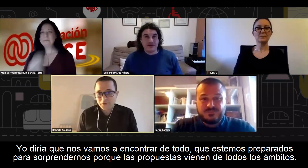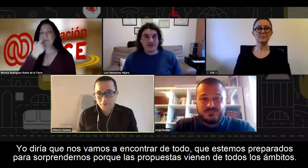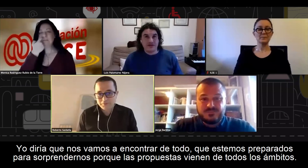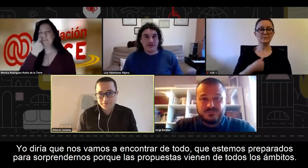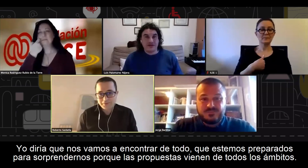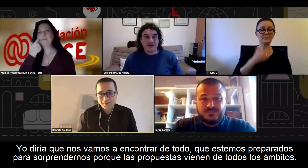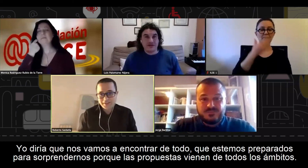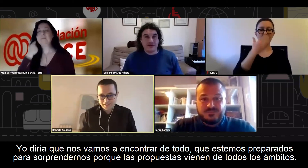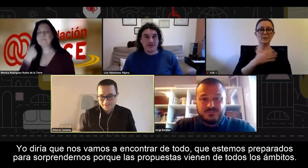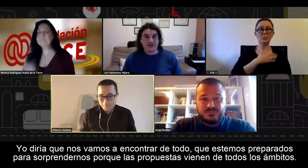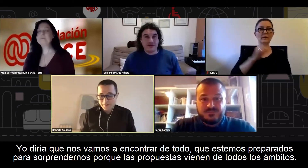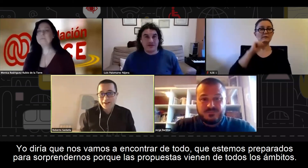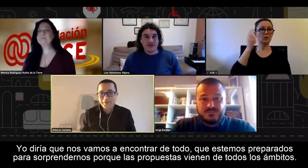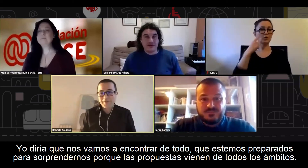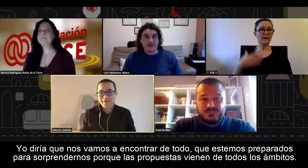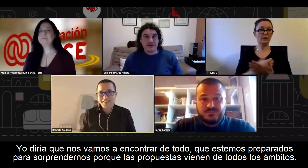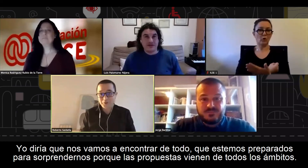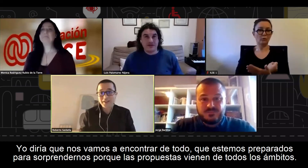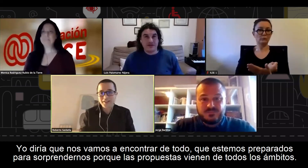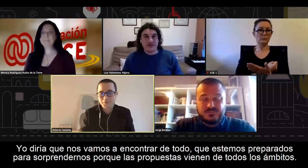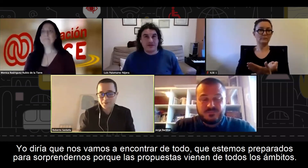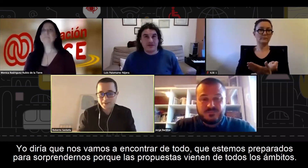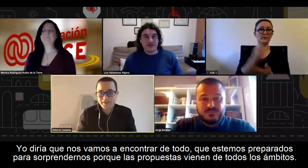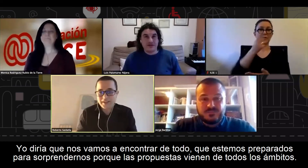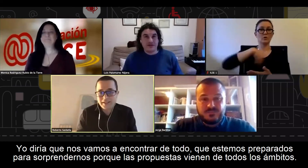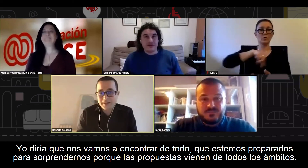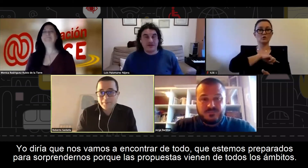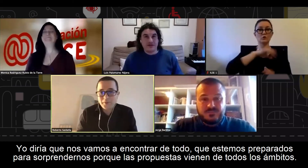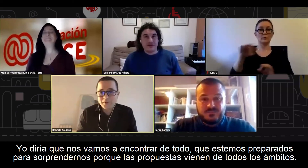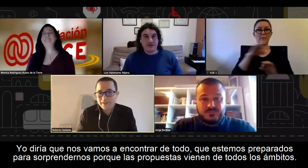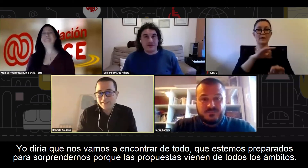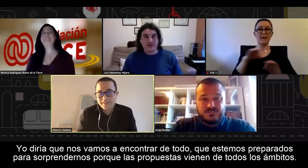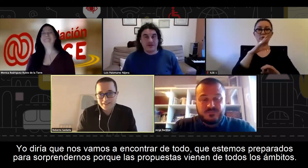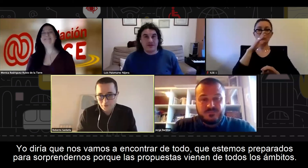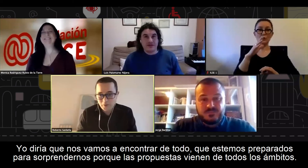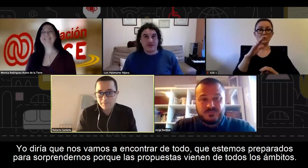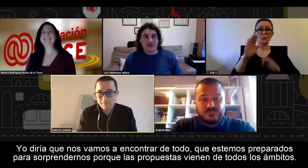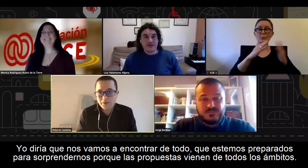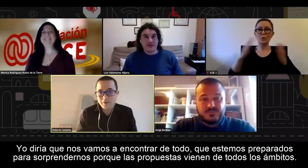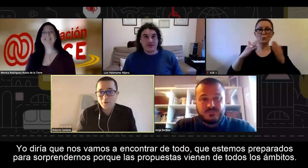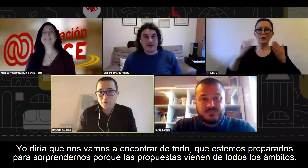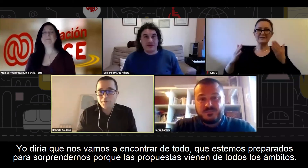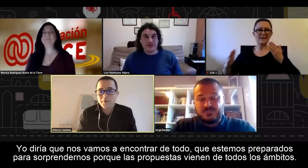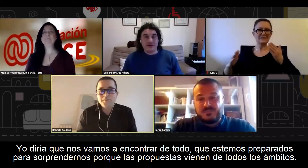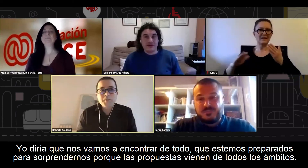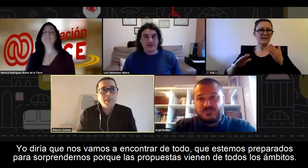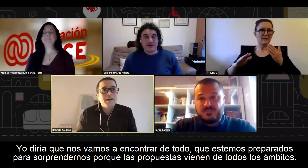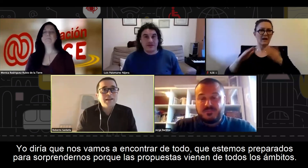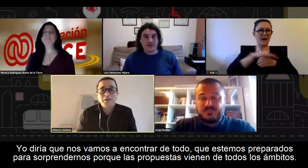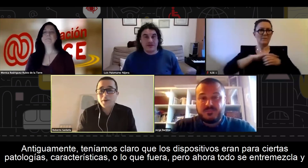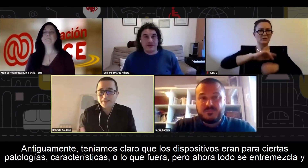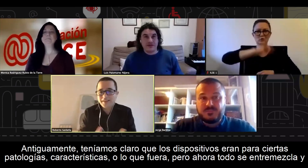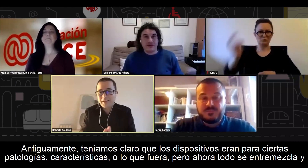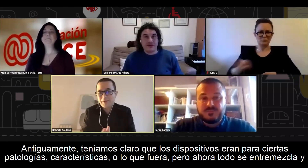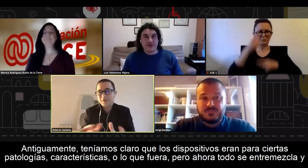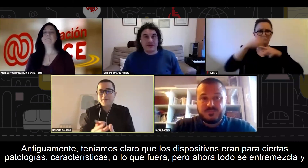todo, que estemos preparados además para sorprendernos, porque además las propuestas vienen desde todos los ámbitos, de todo tipo.